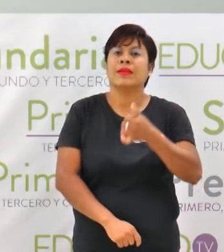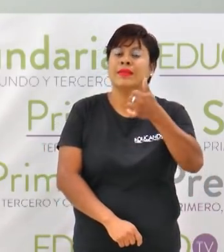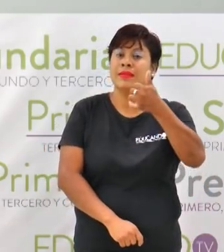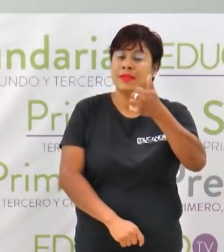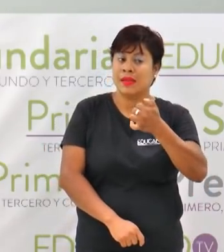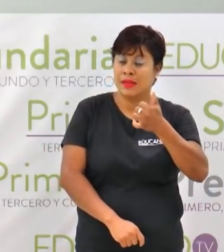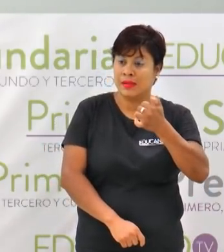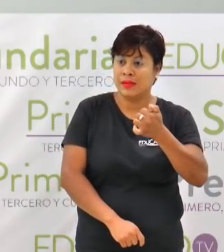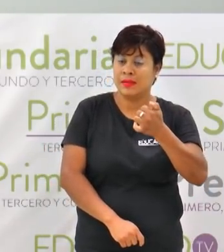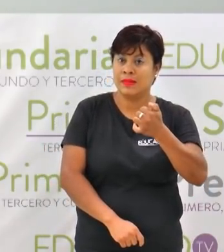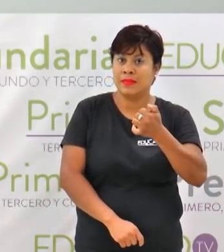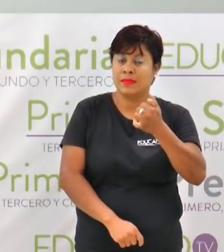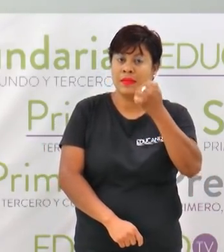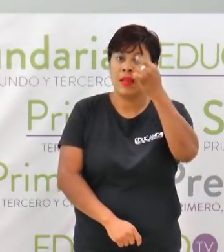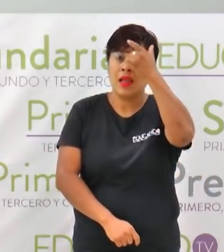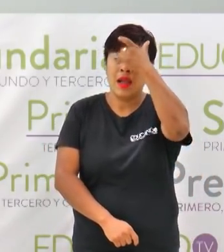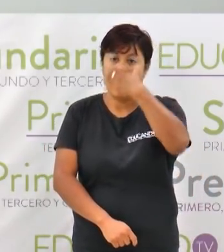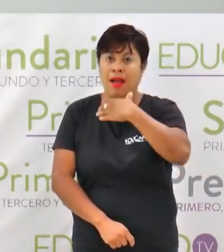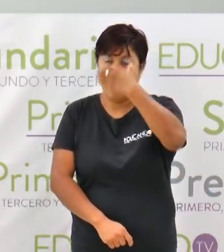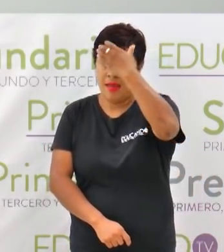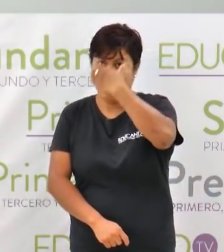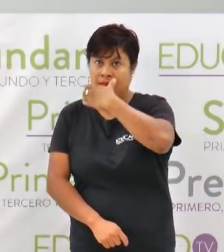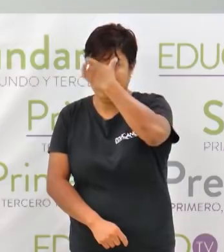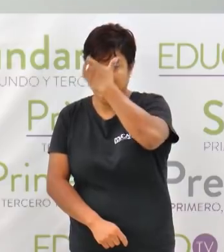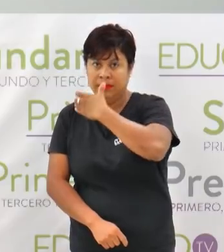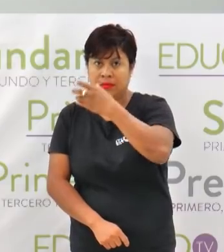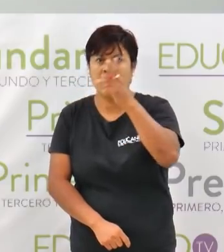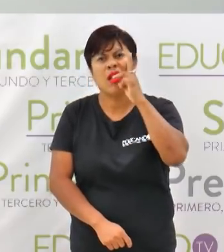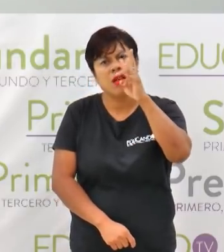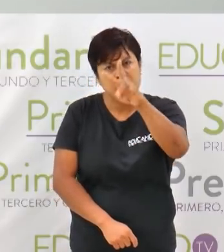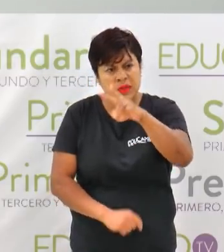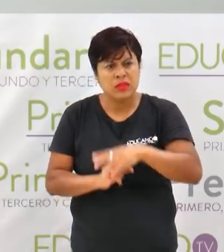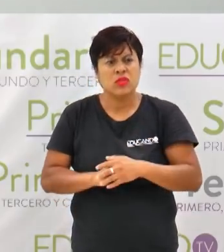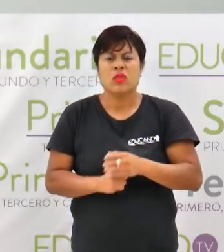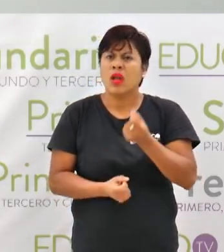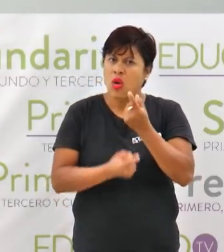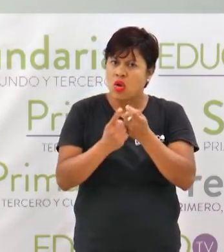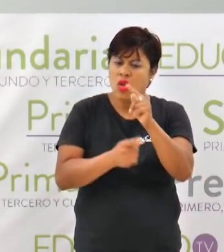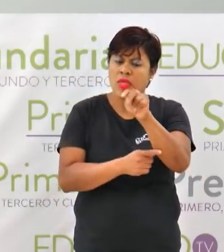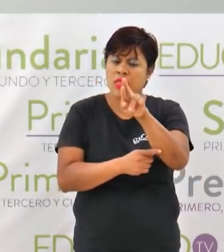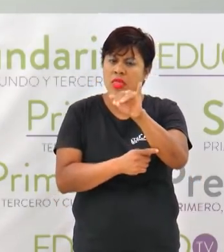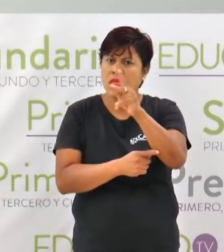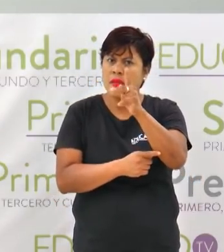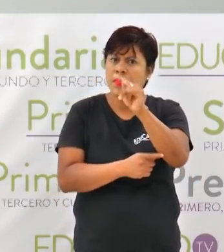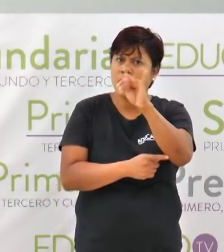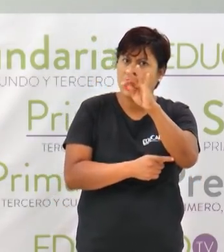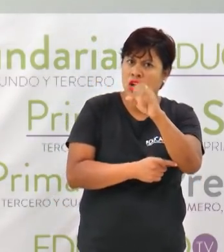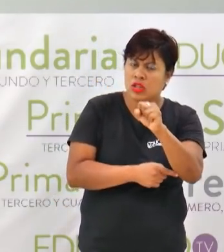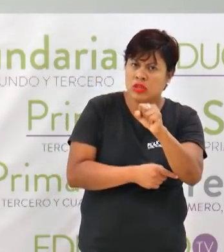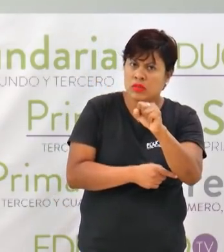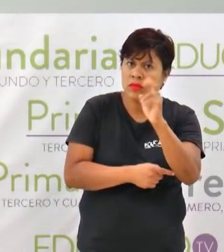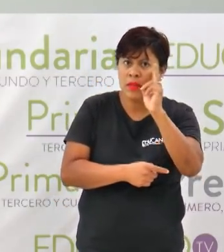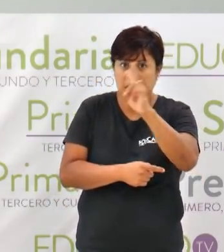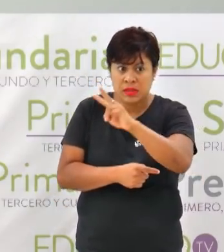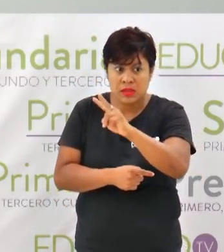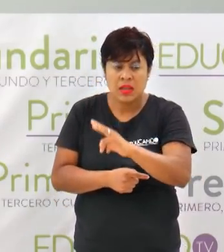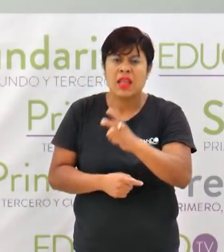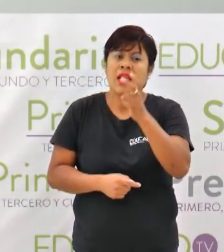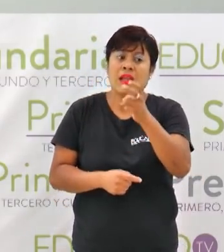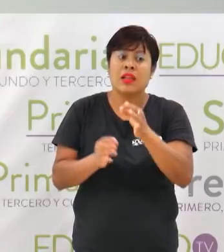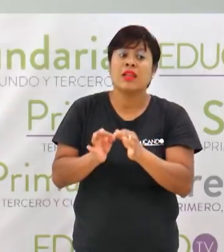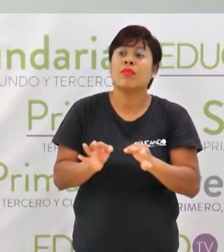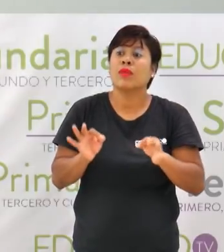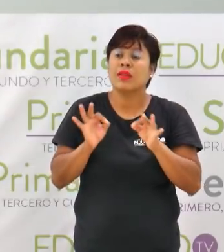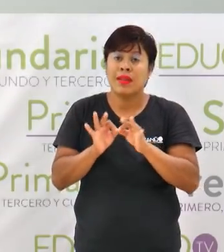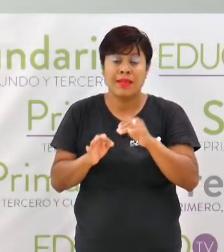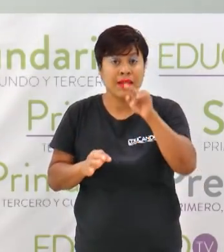6 caras. ¿Has visto en algún momento algunos trípticos? Es muy importante